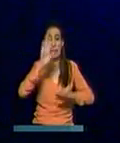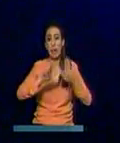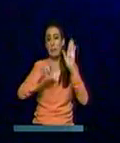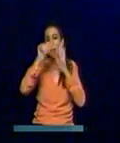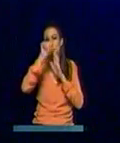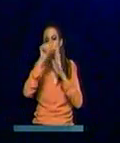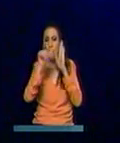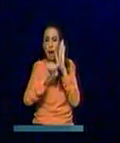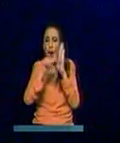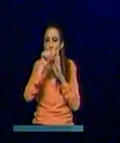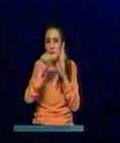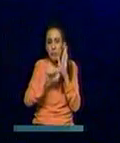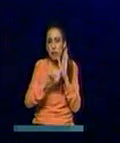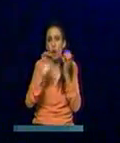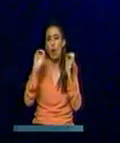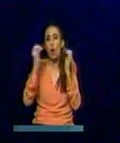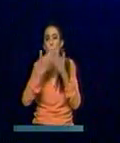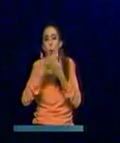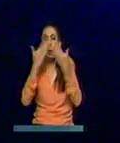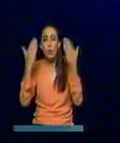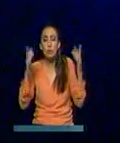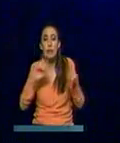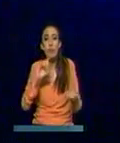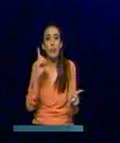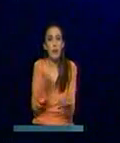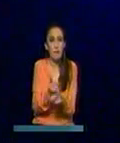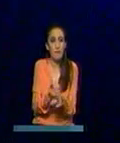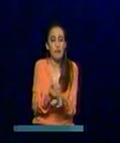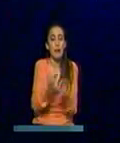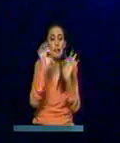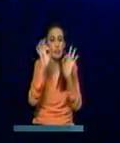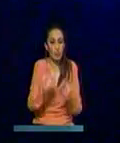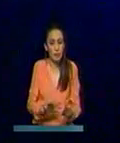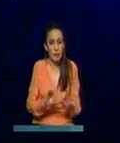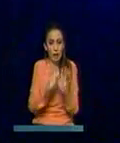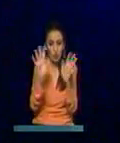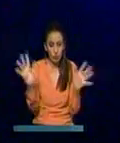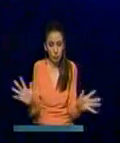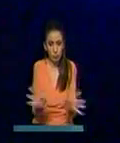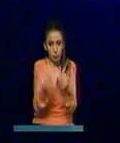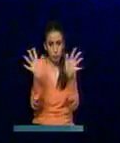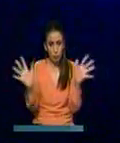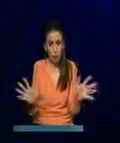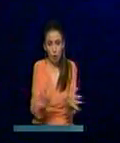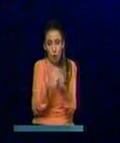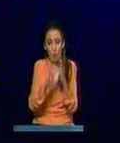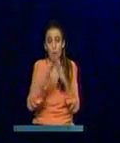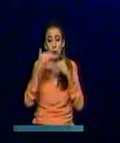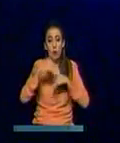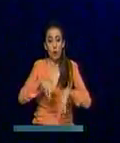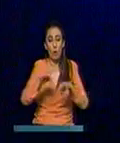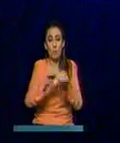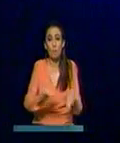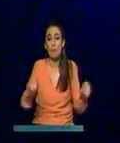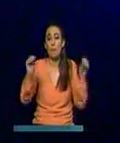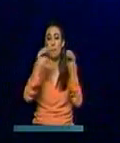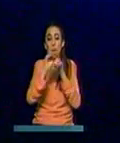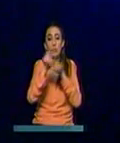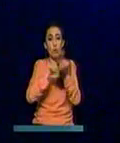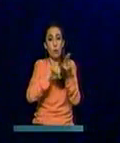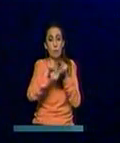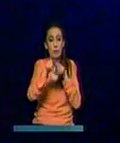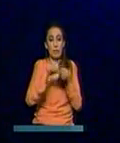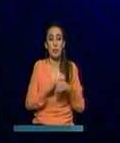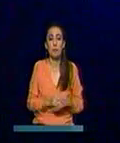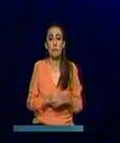mediante diferentes incentivos reales a la avena que vayan a generar un mejor dinamismo y sobre todo más competitividad.